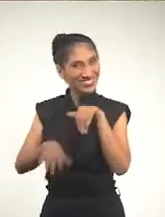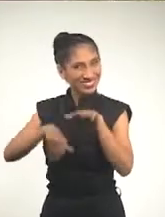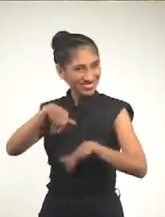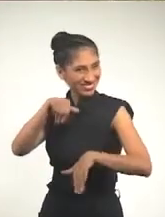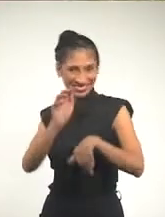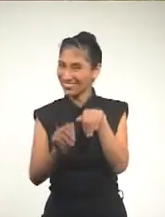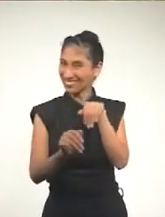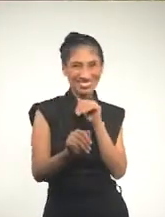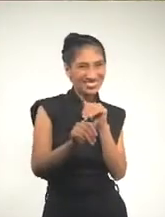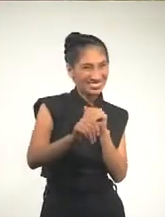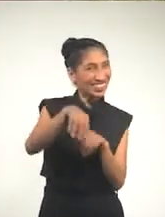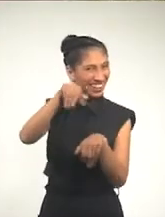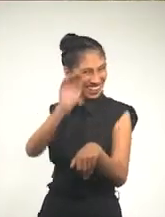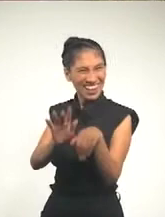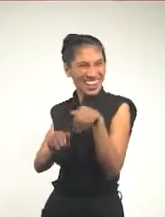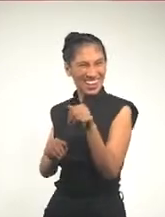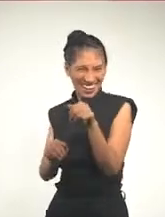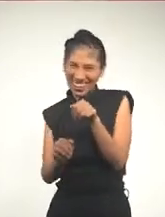¡Bien!